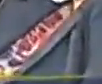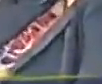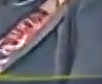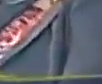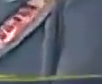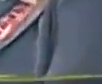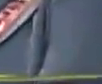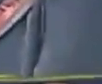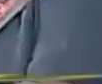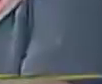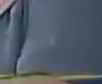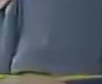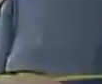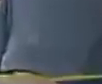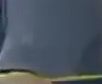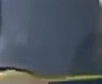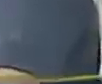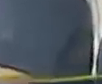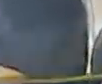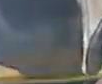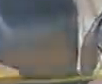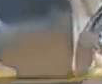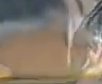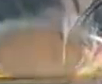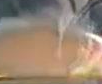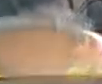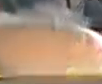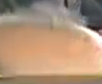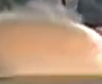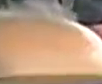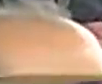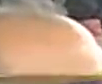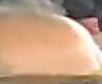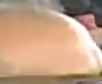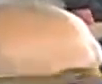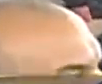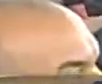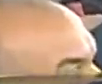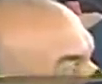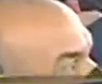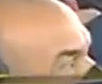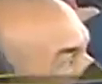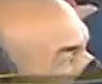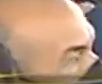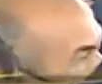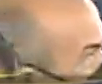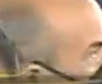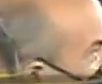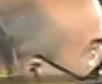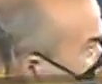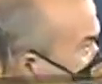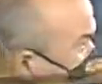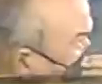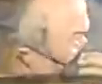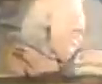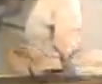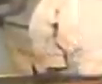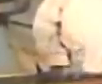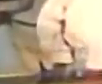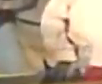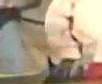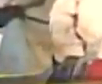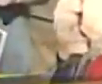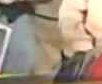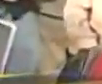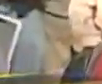derrotado la ignominia, la traición, y hoy se levantan las banderas de la institucionalidad democrática, de la unión